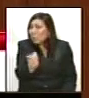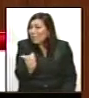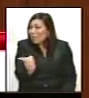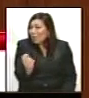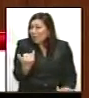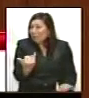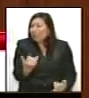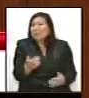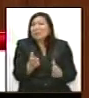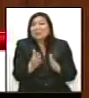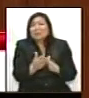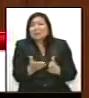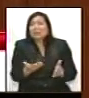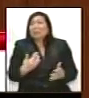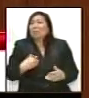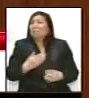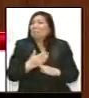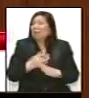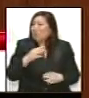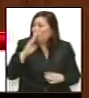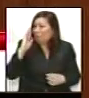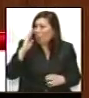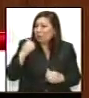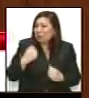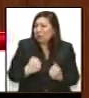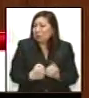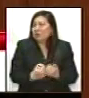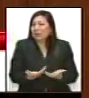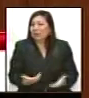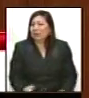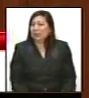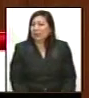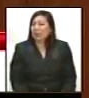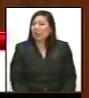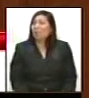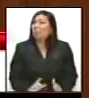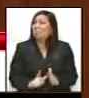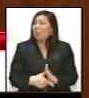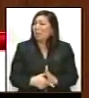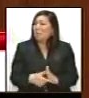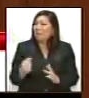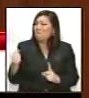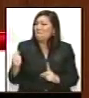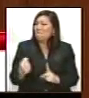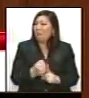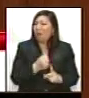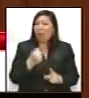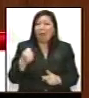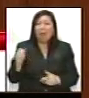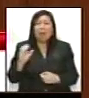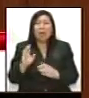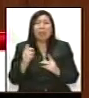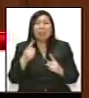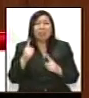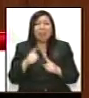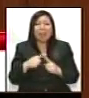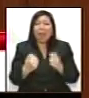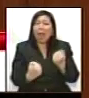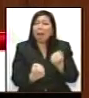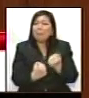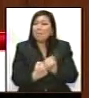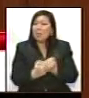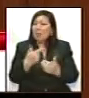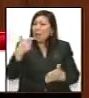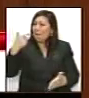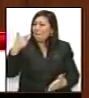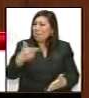si roban se hacen defensores la policía nacional porque les conviene después de apañar y avalar a los terroristas que han matado